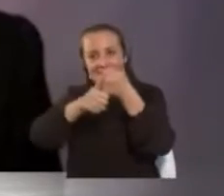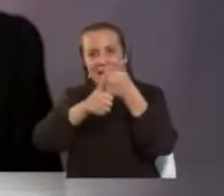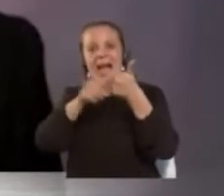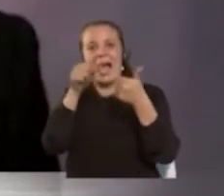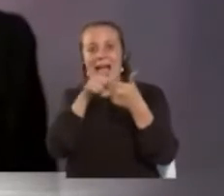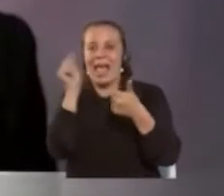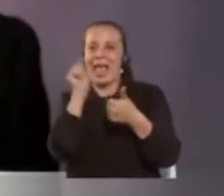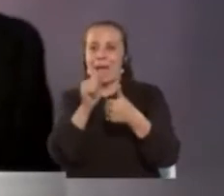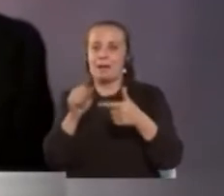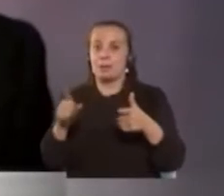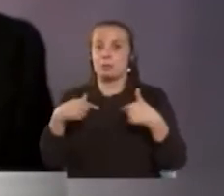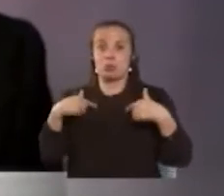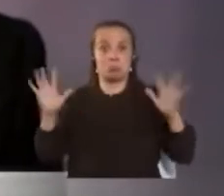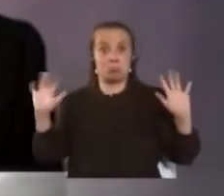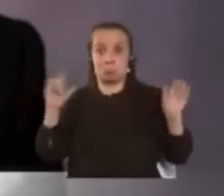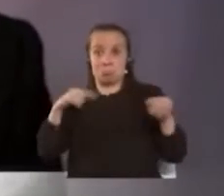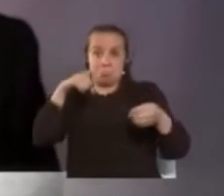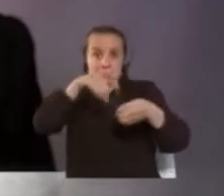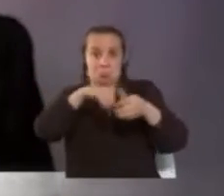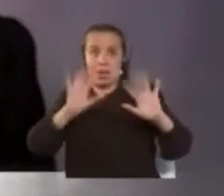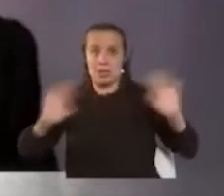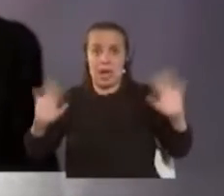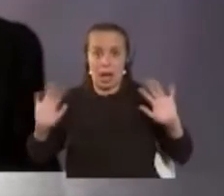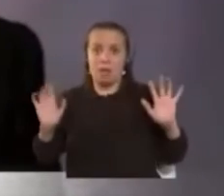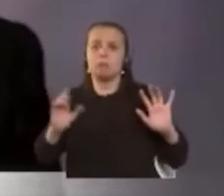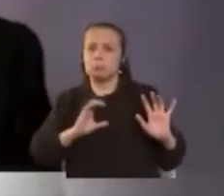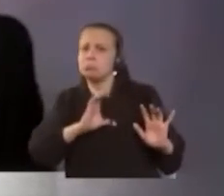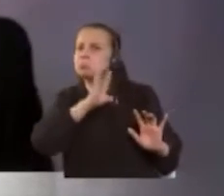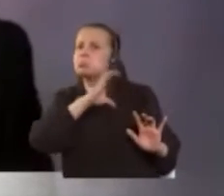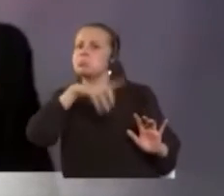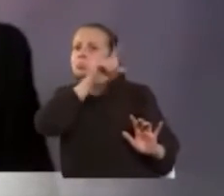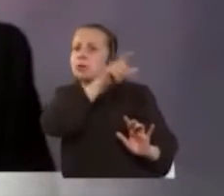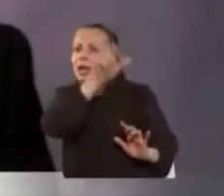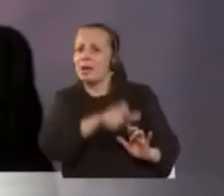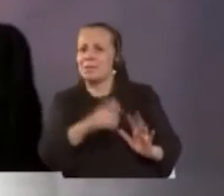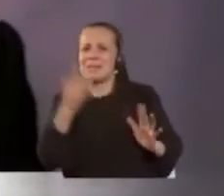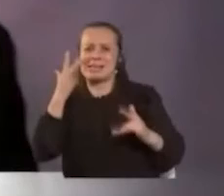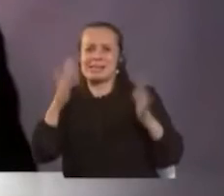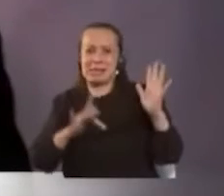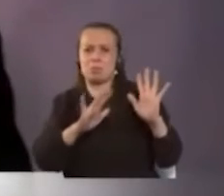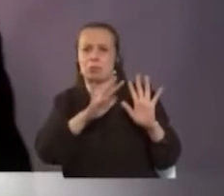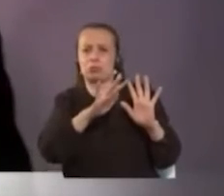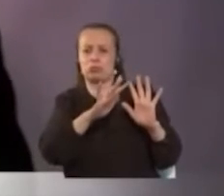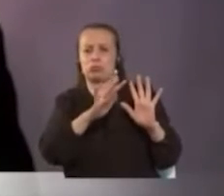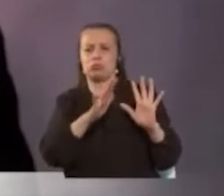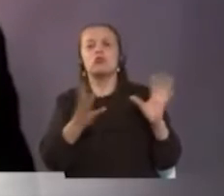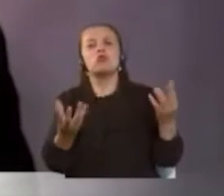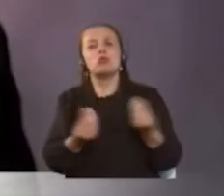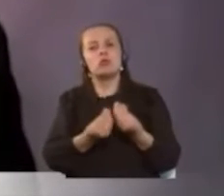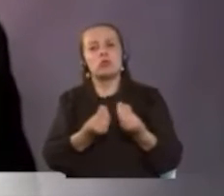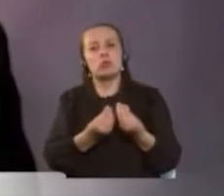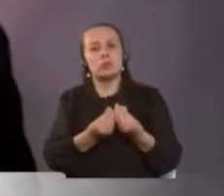del cual yo no hago parte, y tenemos un candidato a la presidencia que es contradictor